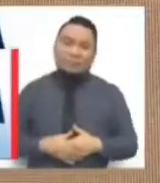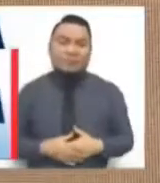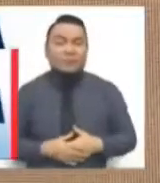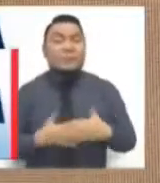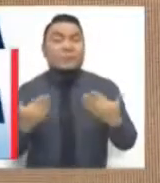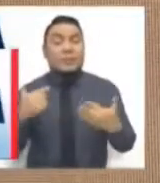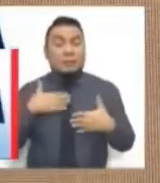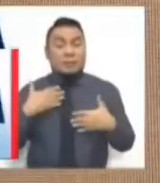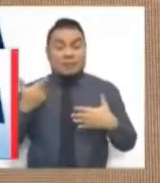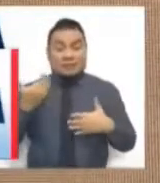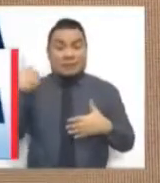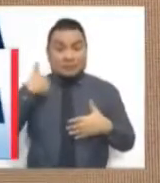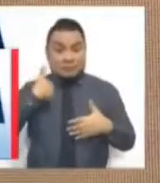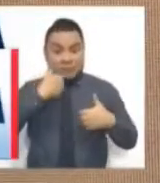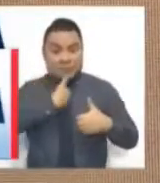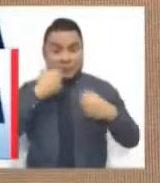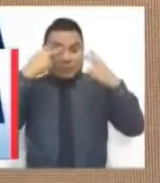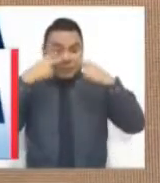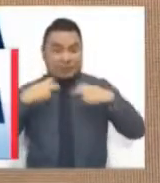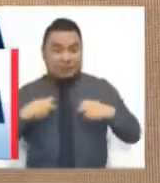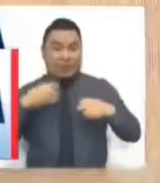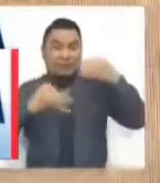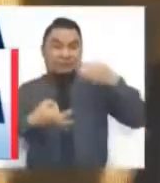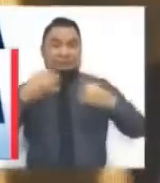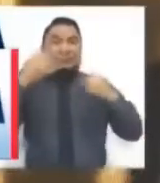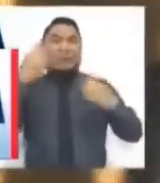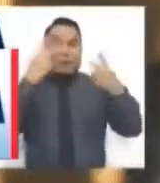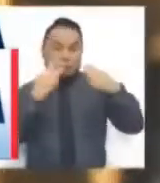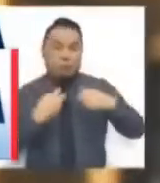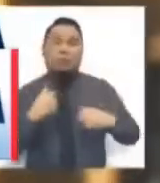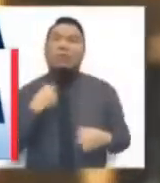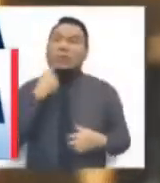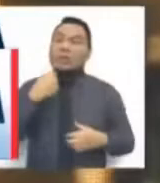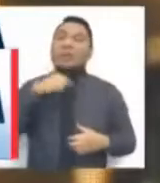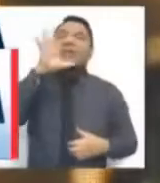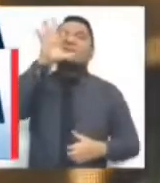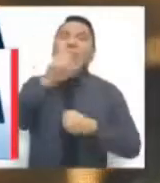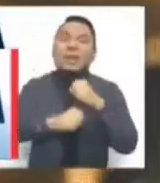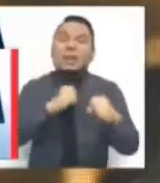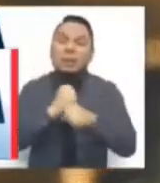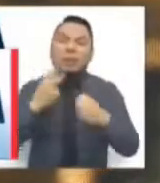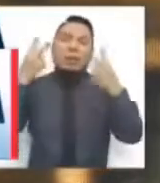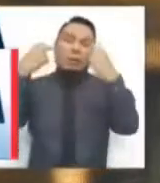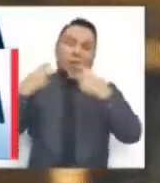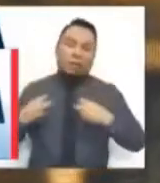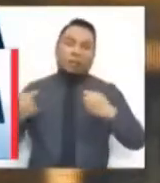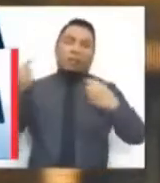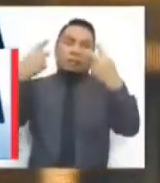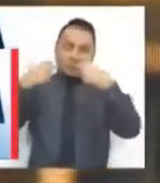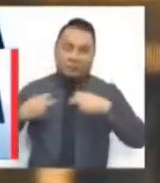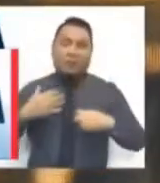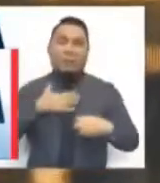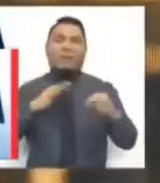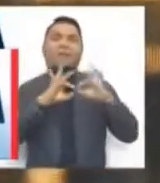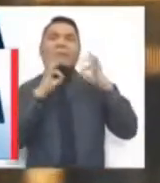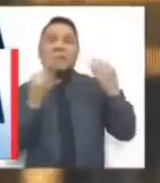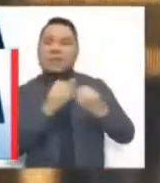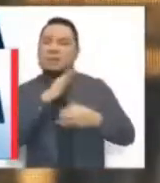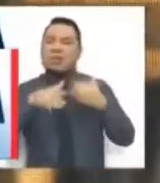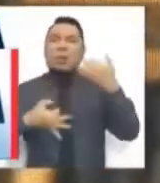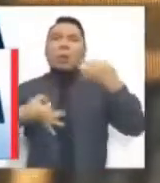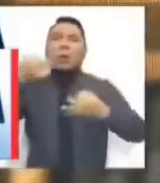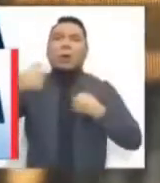Y sobre mis procesos de investigación, yo le puedo decir que durante 5 años se me ha investigado a mí y a mi